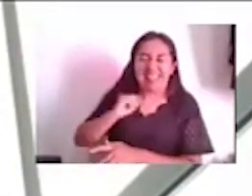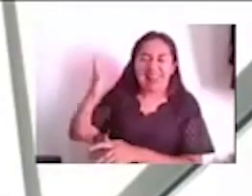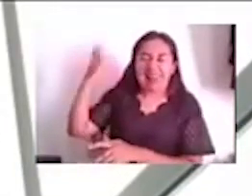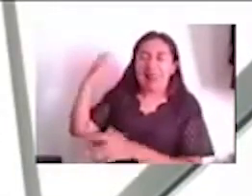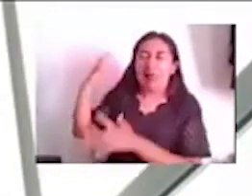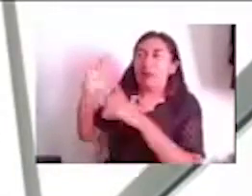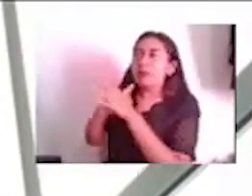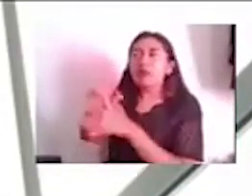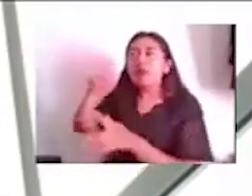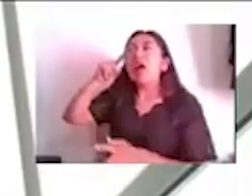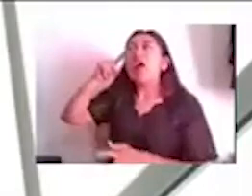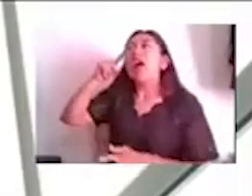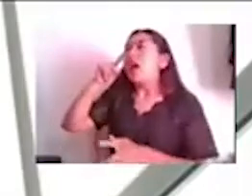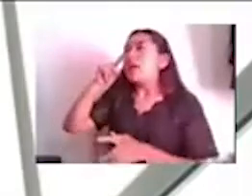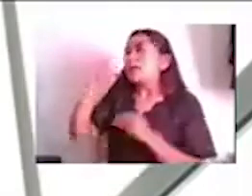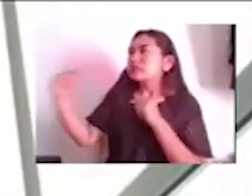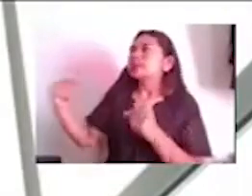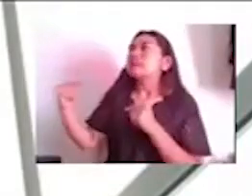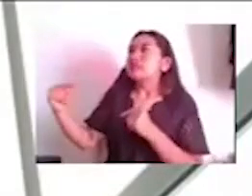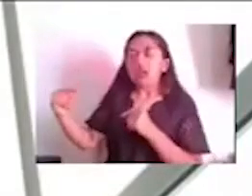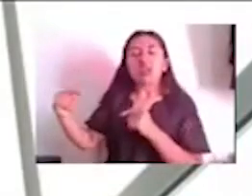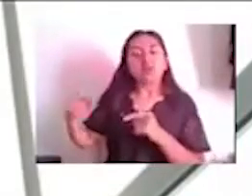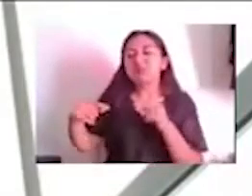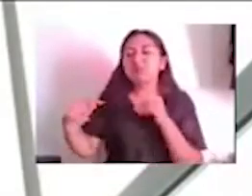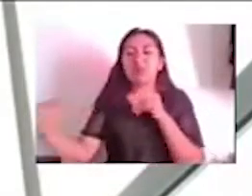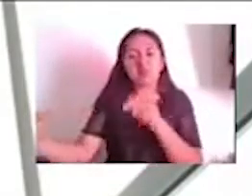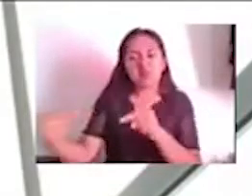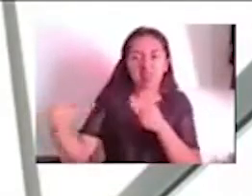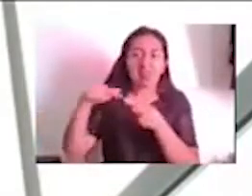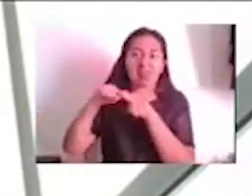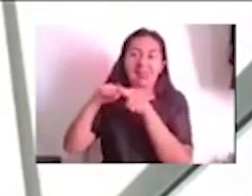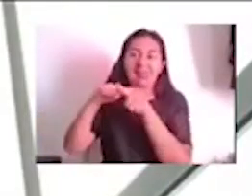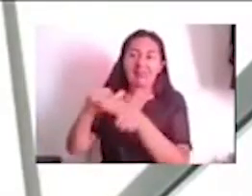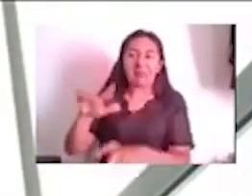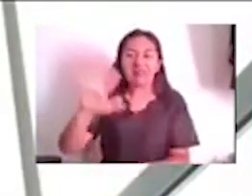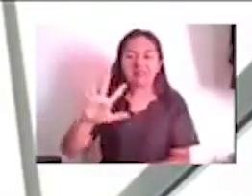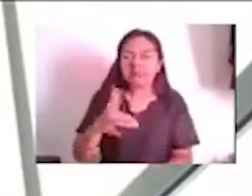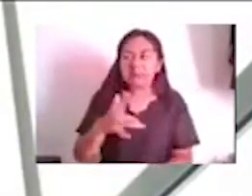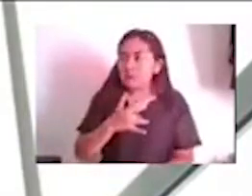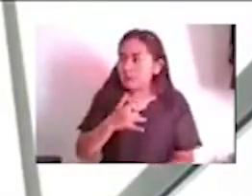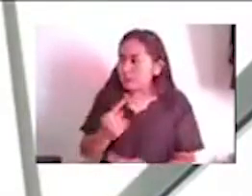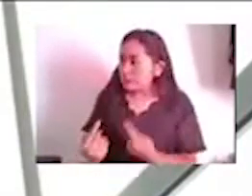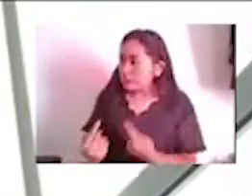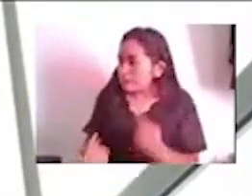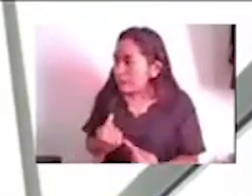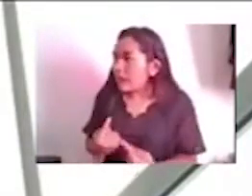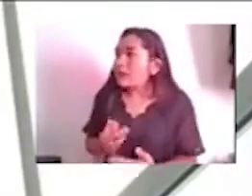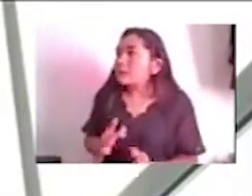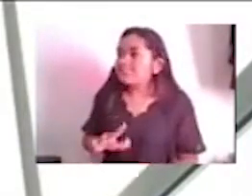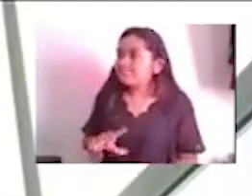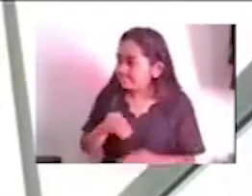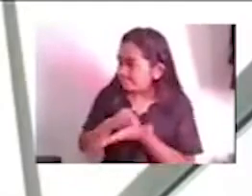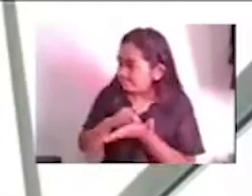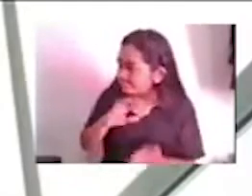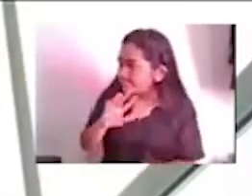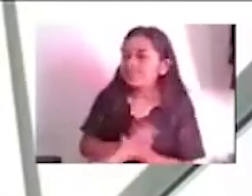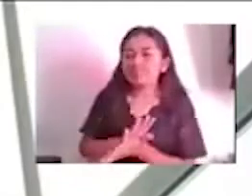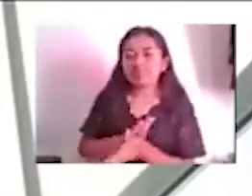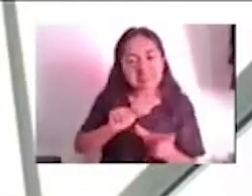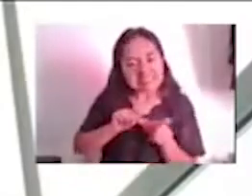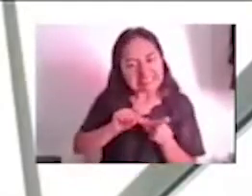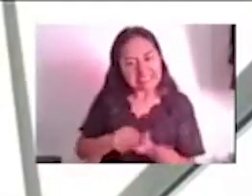ya habían tenido una confrontación militar. Entonces, digamos que las heridas de la guerra Tlatelolco-Tenochca seguían